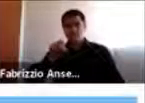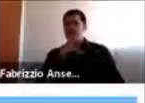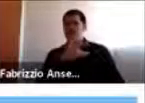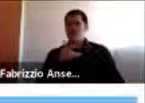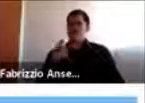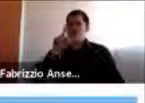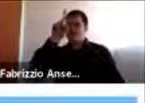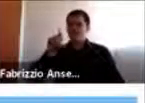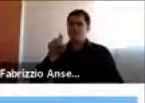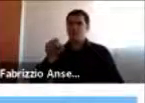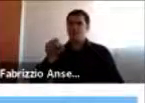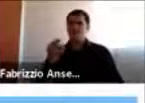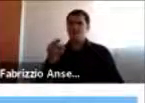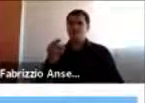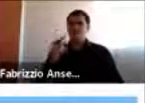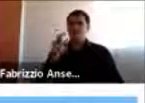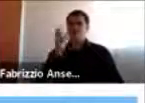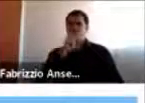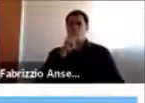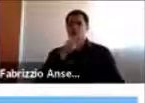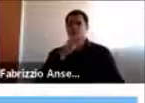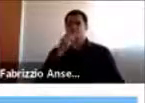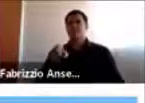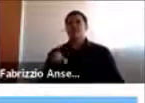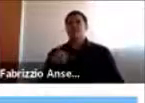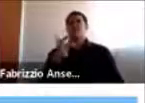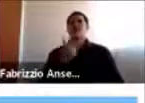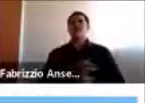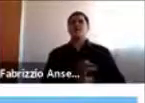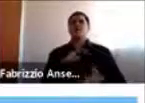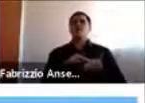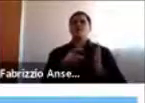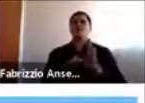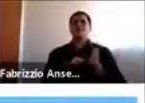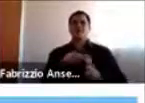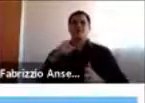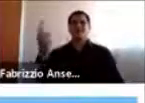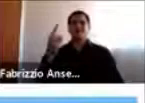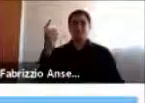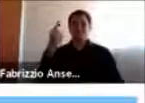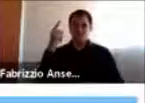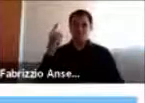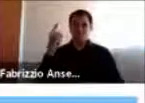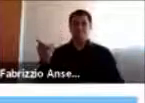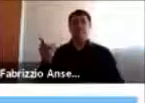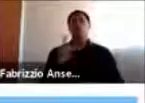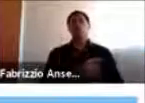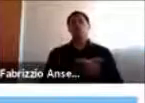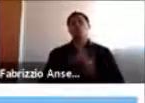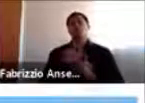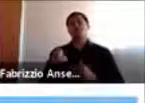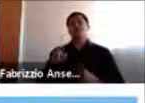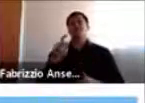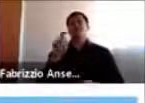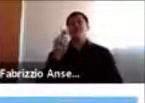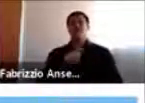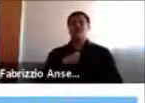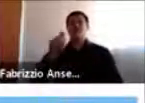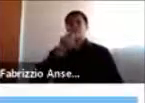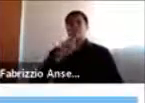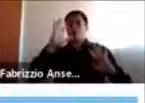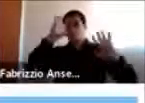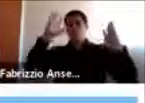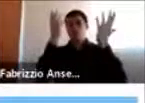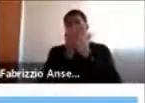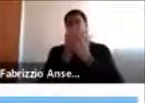error en ese hay un problema particular en esa letra que está siendo confundida con otra letra si ustedes presionan en este caso en